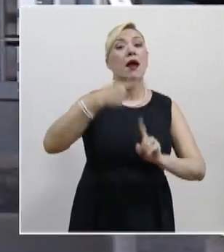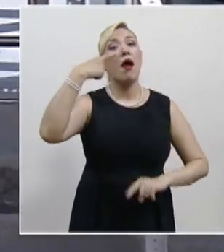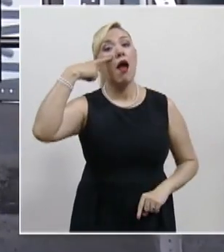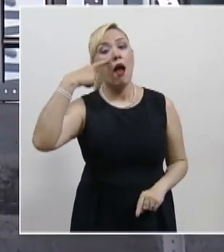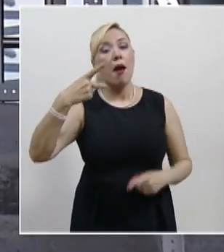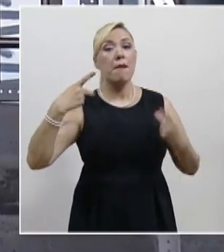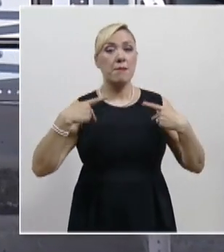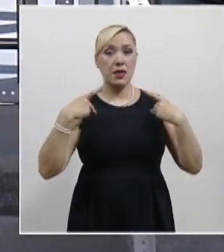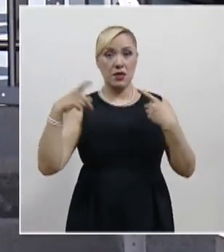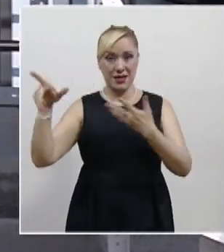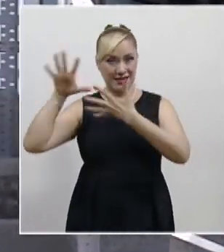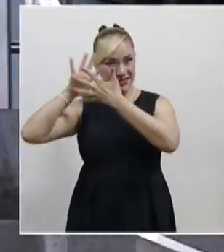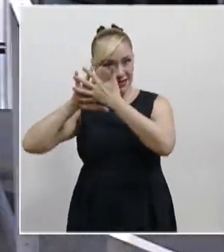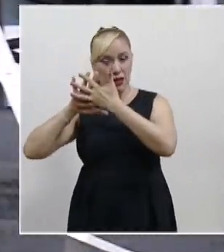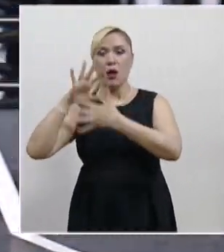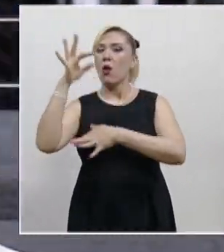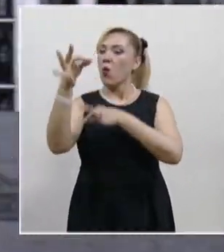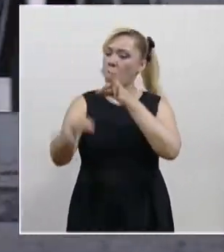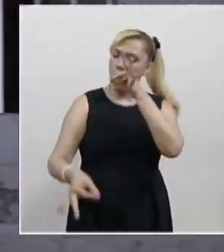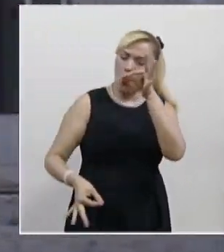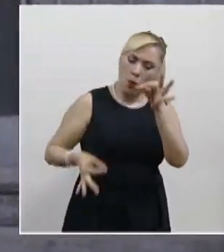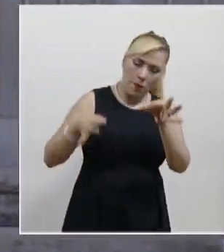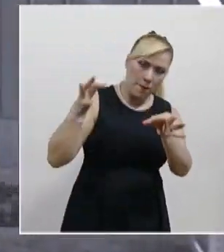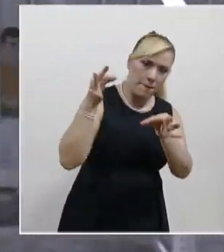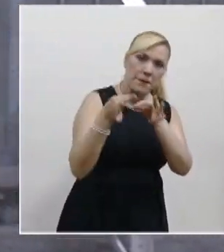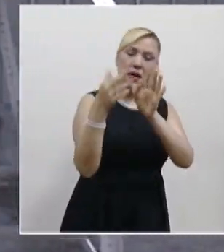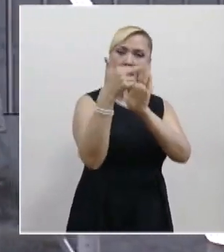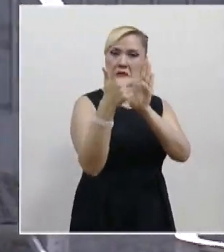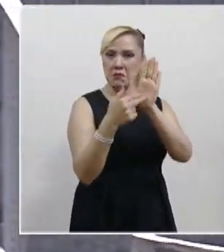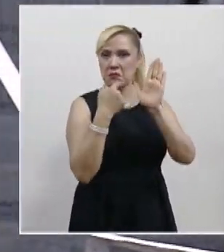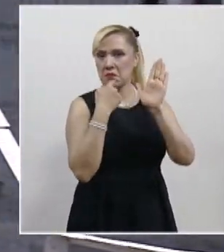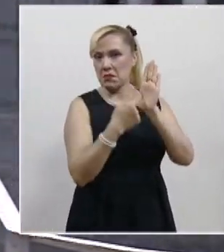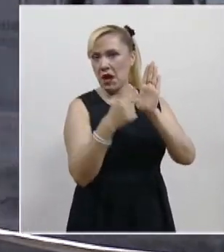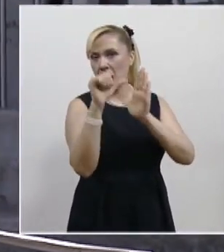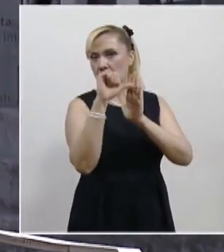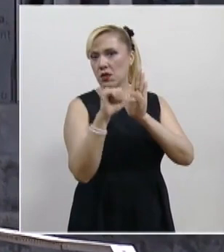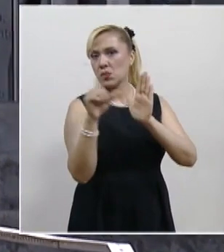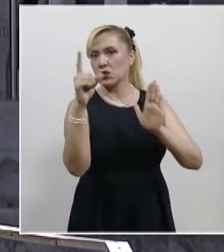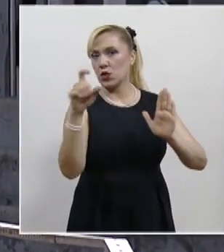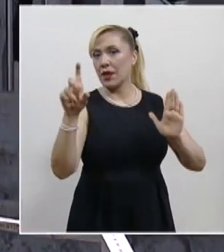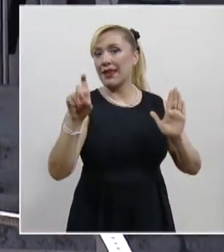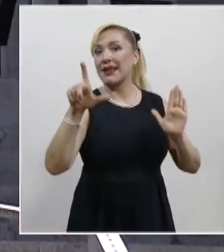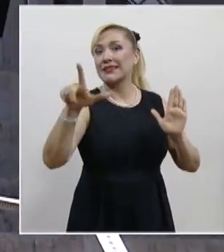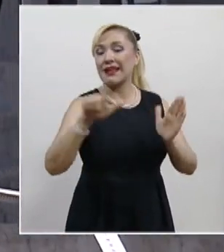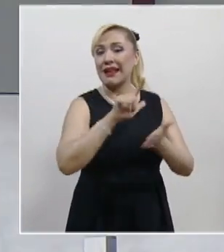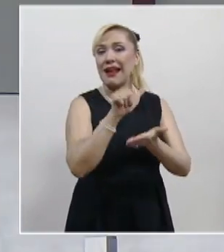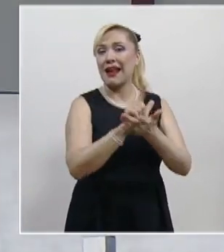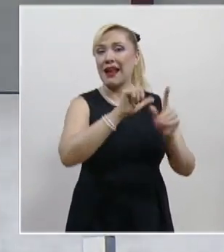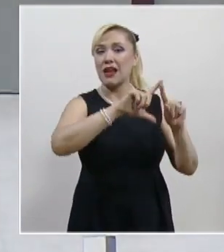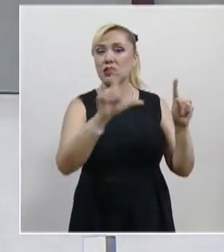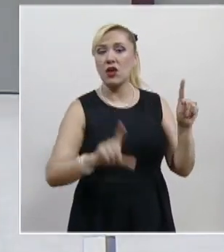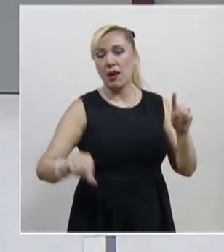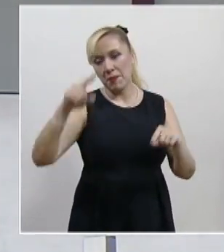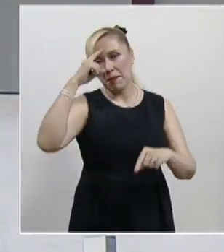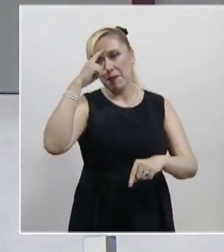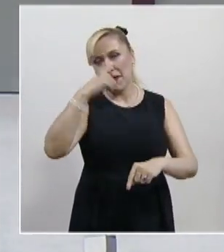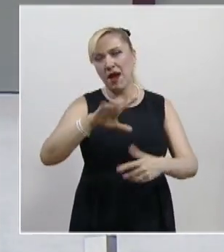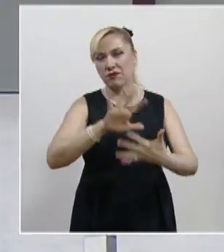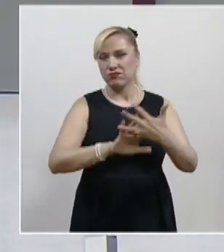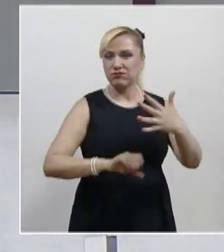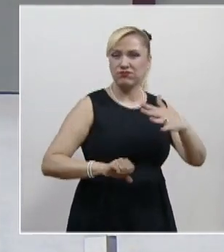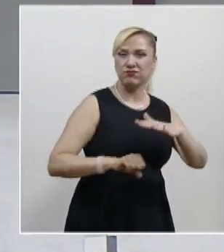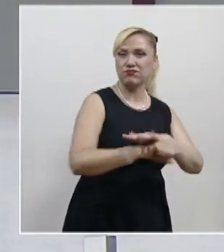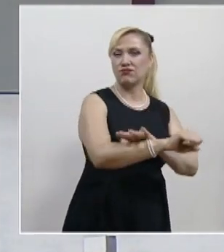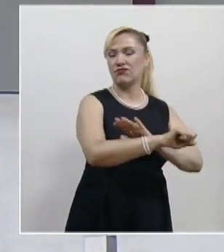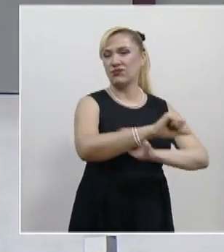persona sentenciada cumpla todos los requisitos previstos en el artículo 137 de la Ley Nacional de Ejecución Penal, y tratándose